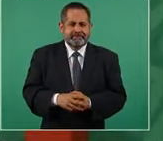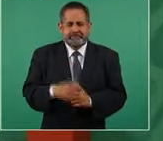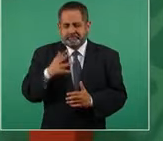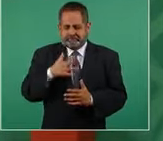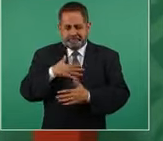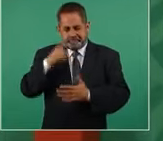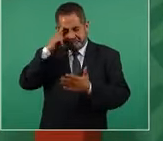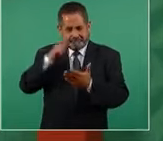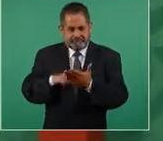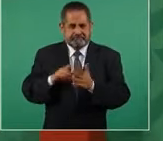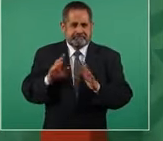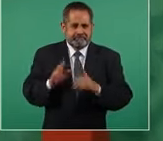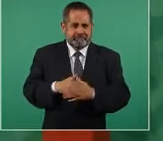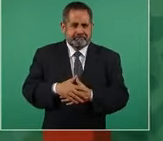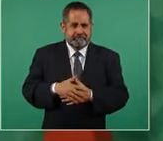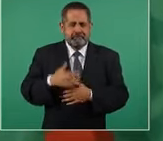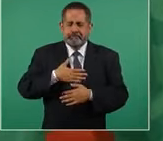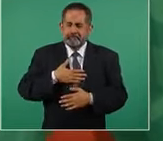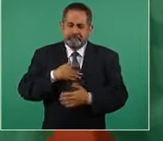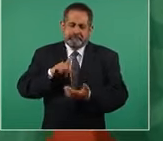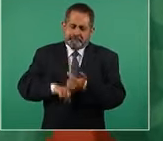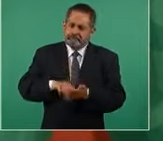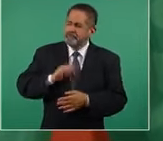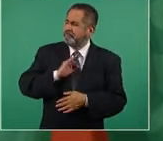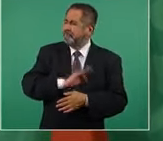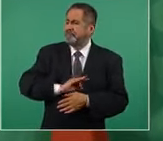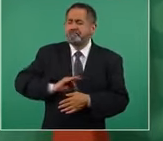creo que soy feliz,